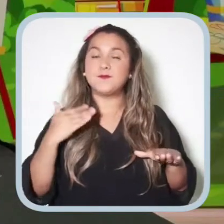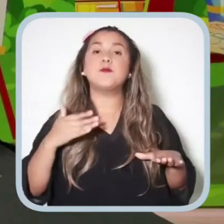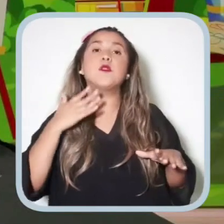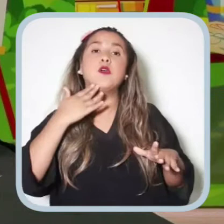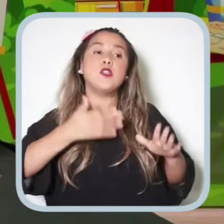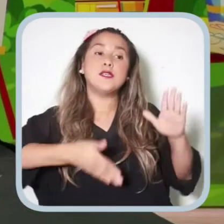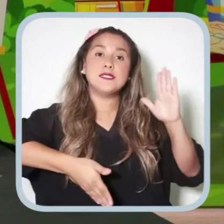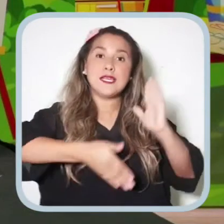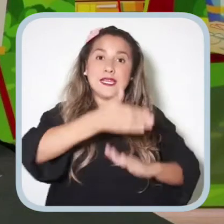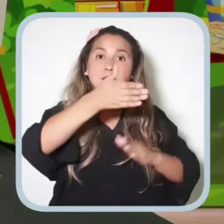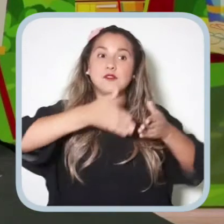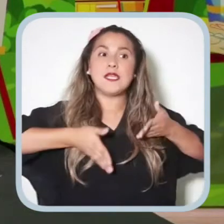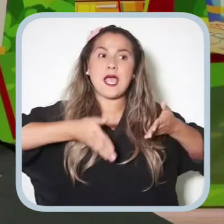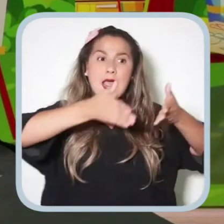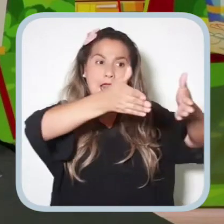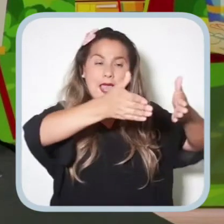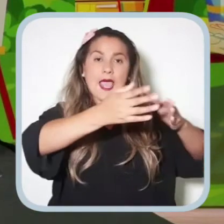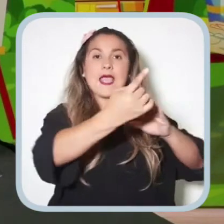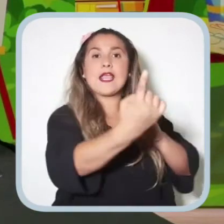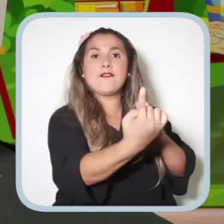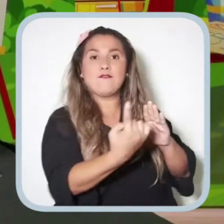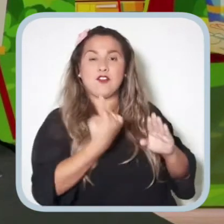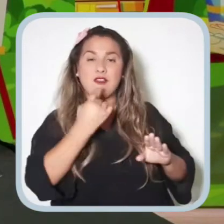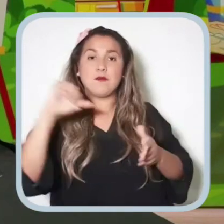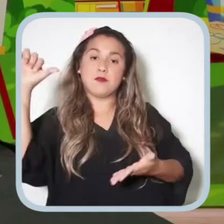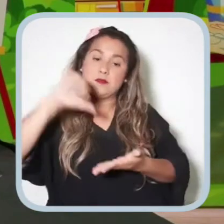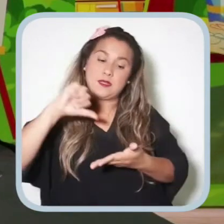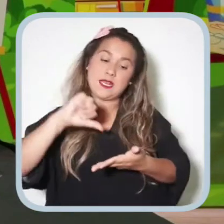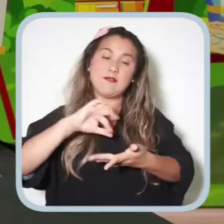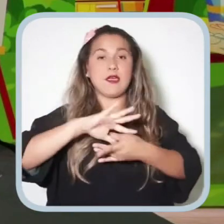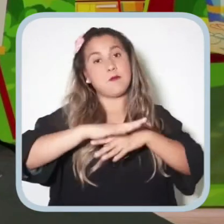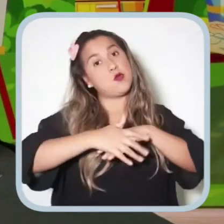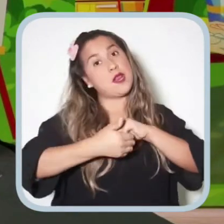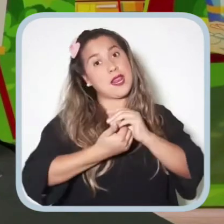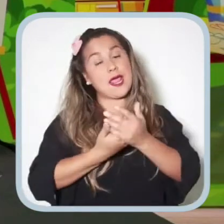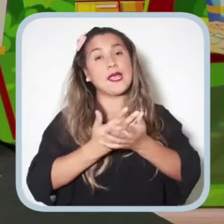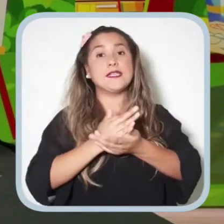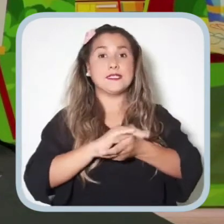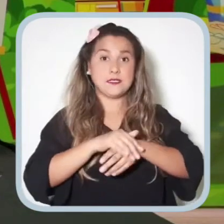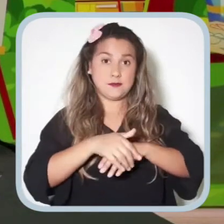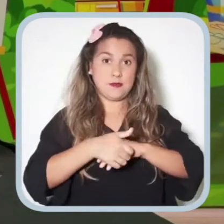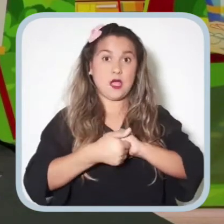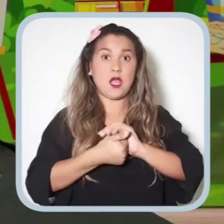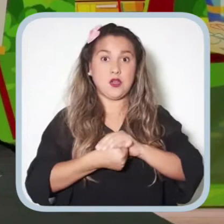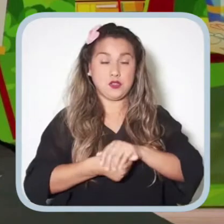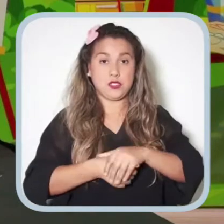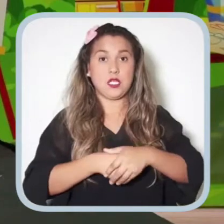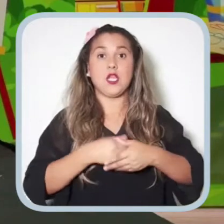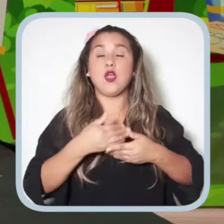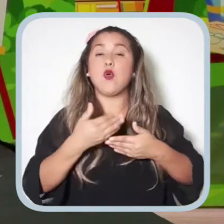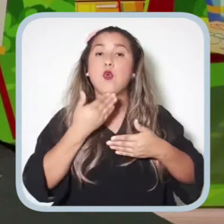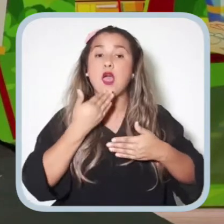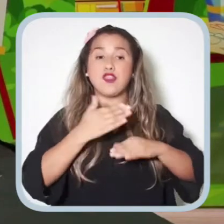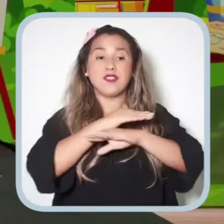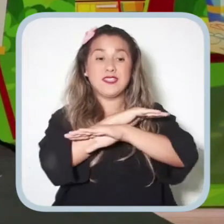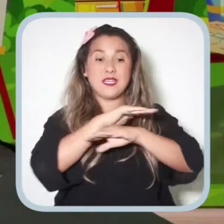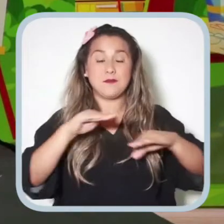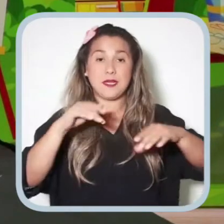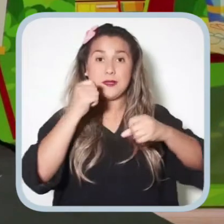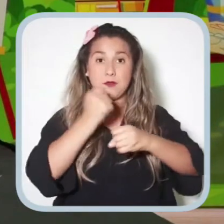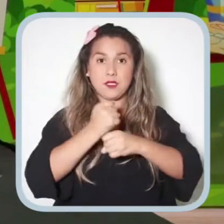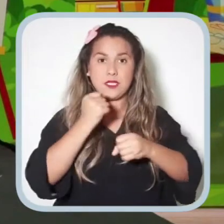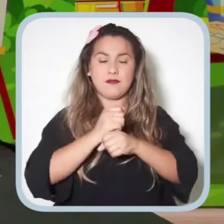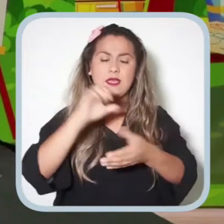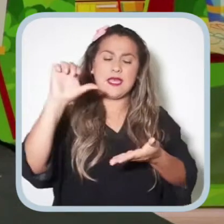y regresamos, nos lavamos muy bien nuestras manos, una vez que terminemos de trabajar, lavarnos muy bien